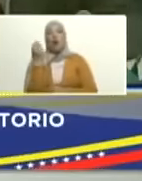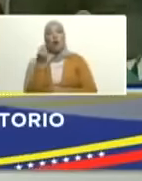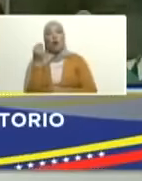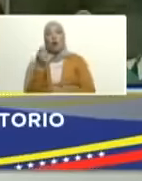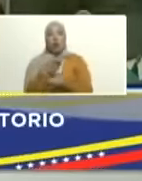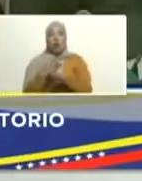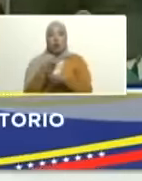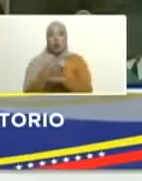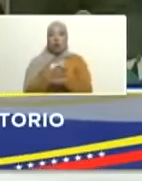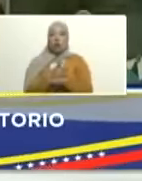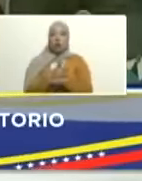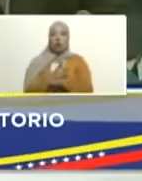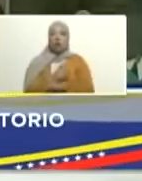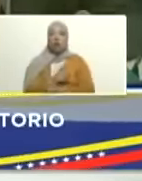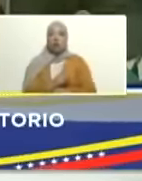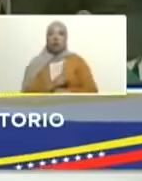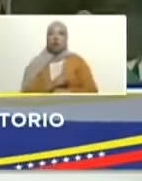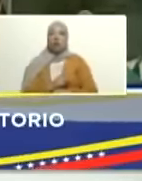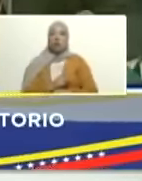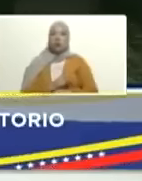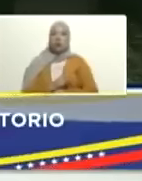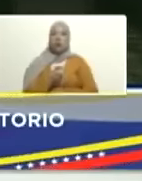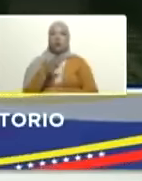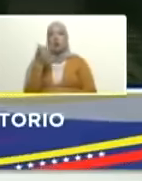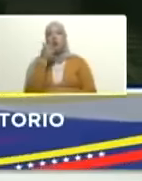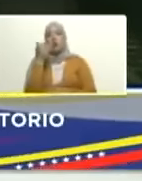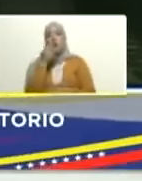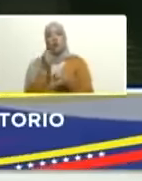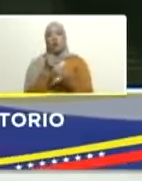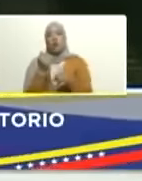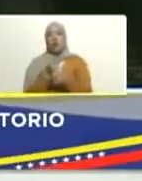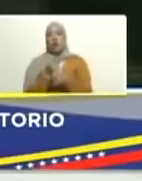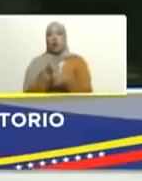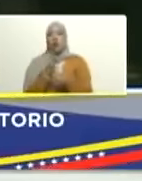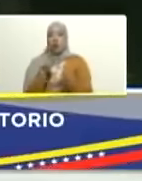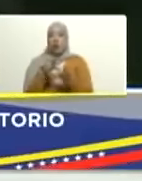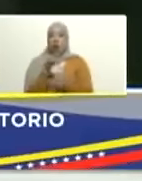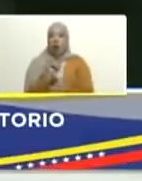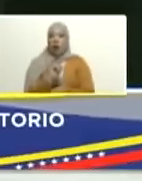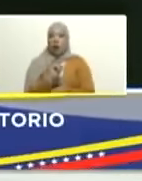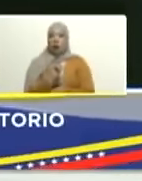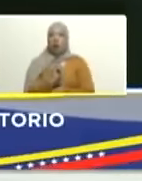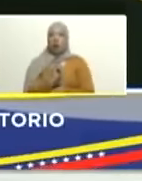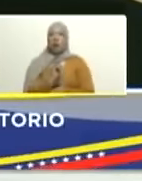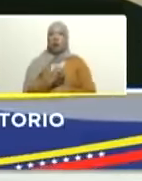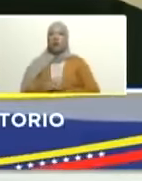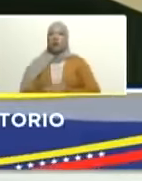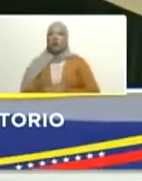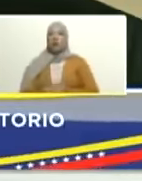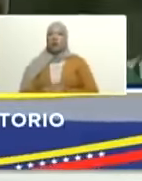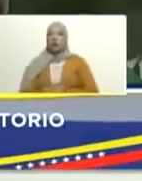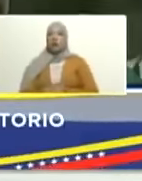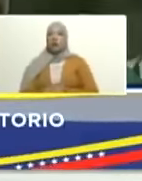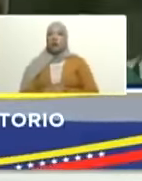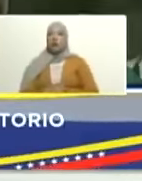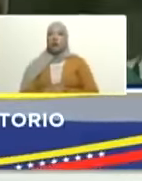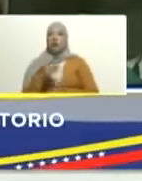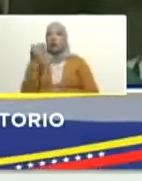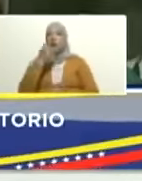Lapi. Ese documento fue firmado, aquí lo tengo. Aquí tengo el